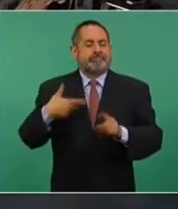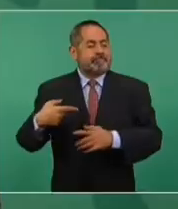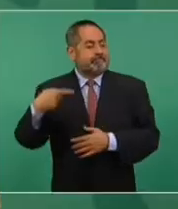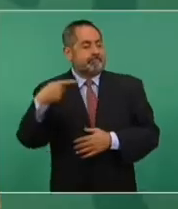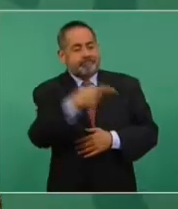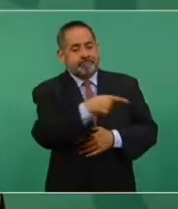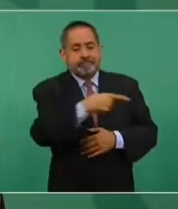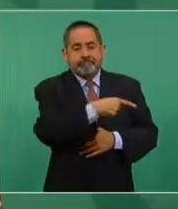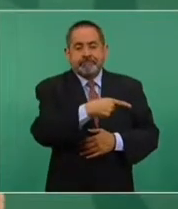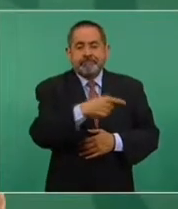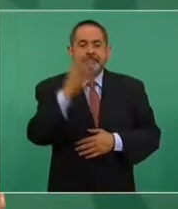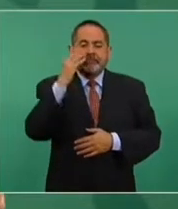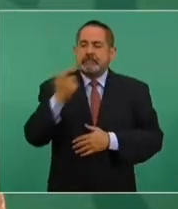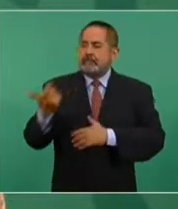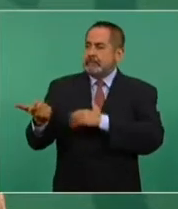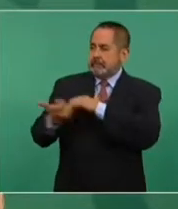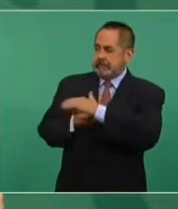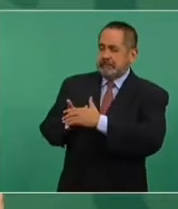canasteaba.